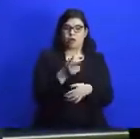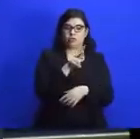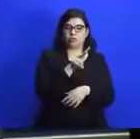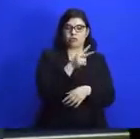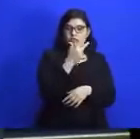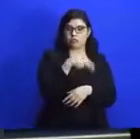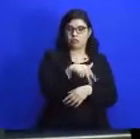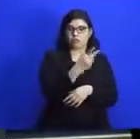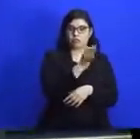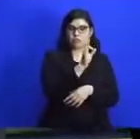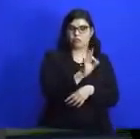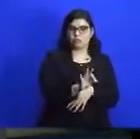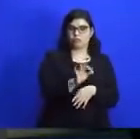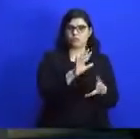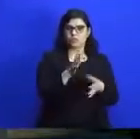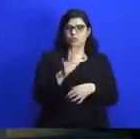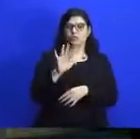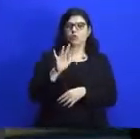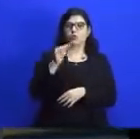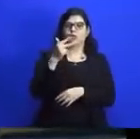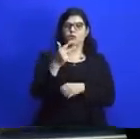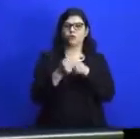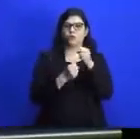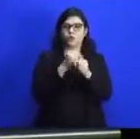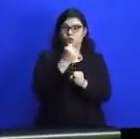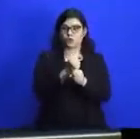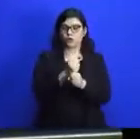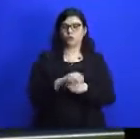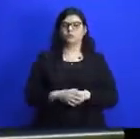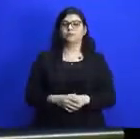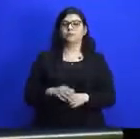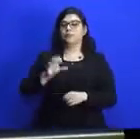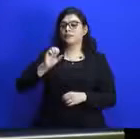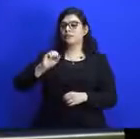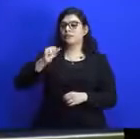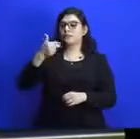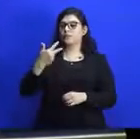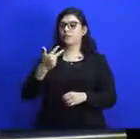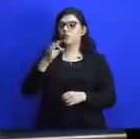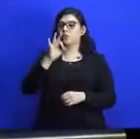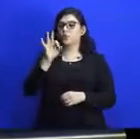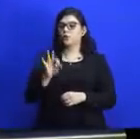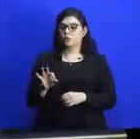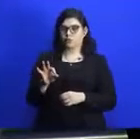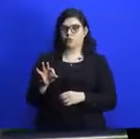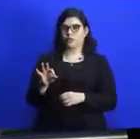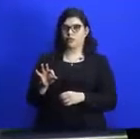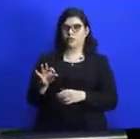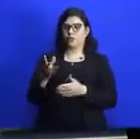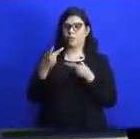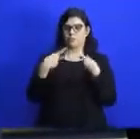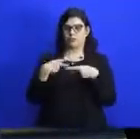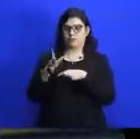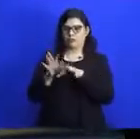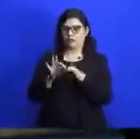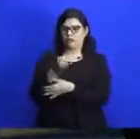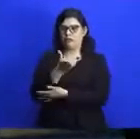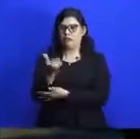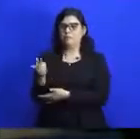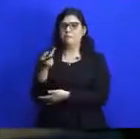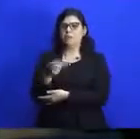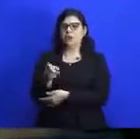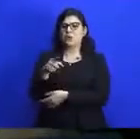edad promedio es de 58 años. Y el 68% del campo está en manos de pequeños productores, pero solamente producen